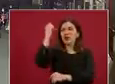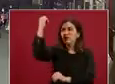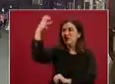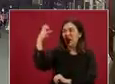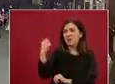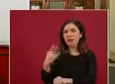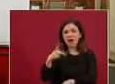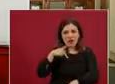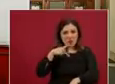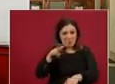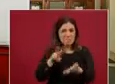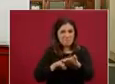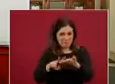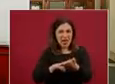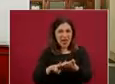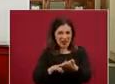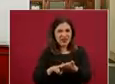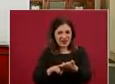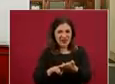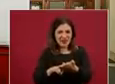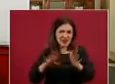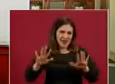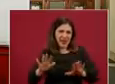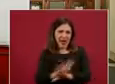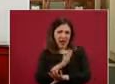riesgo menor, digamos, y por lo tanto un color